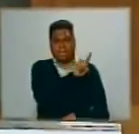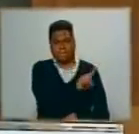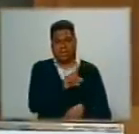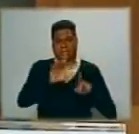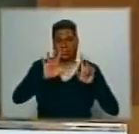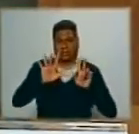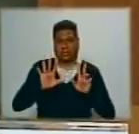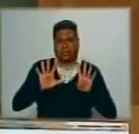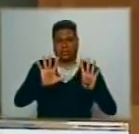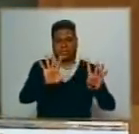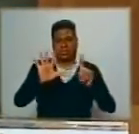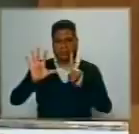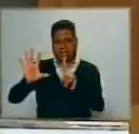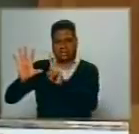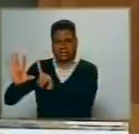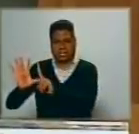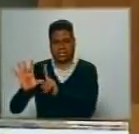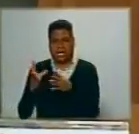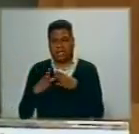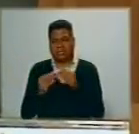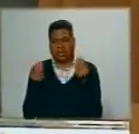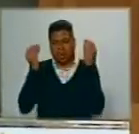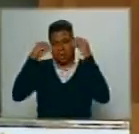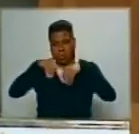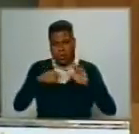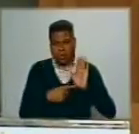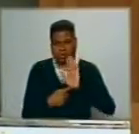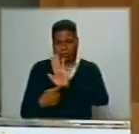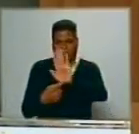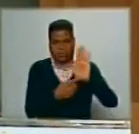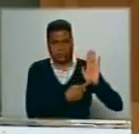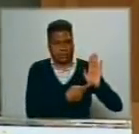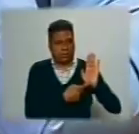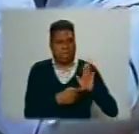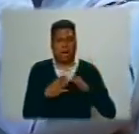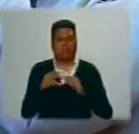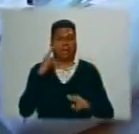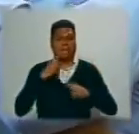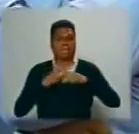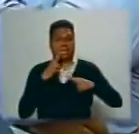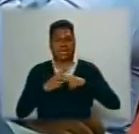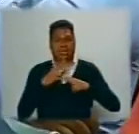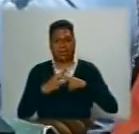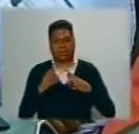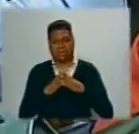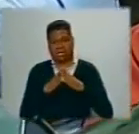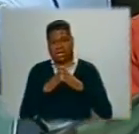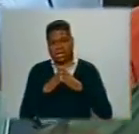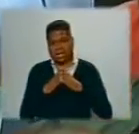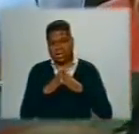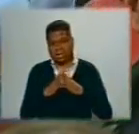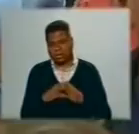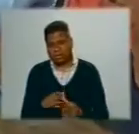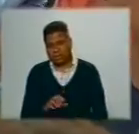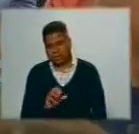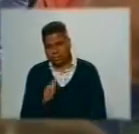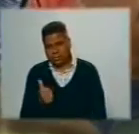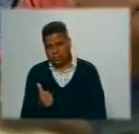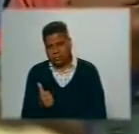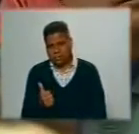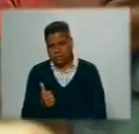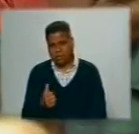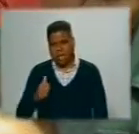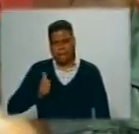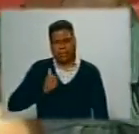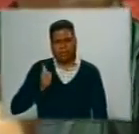1966 y dejar la resolución de esta controversia a una peligrosa y temeraria inercia, desaprovechando la